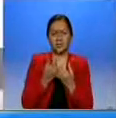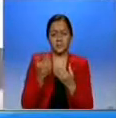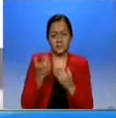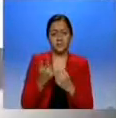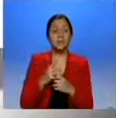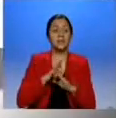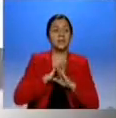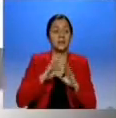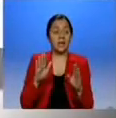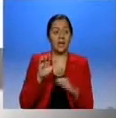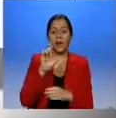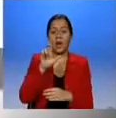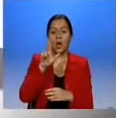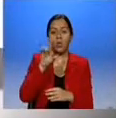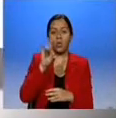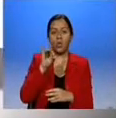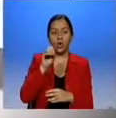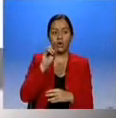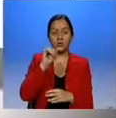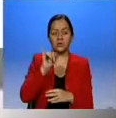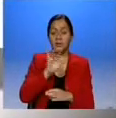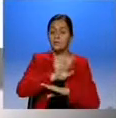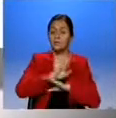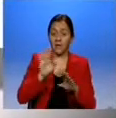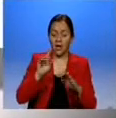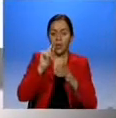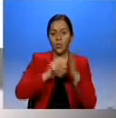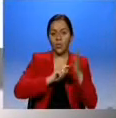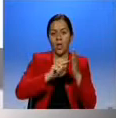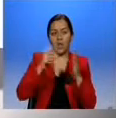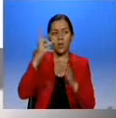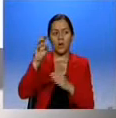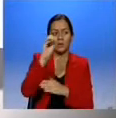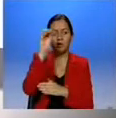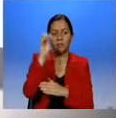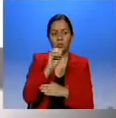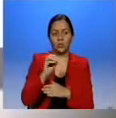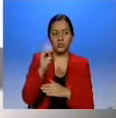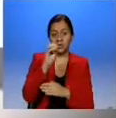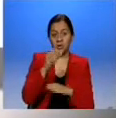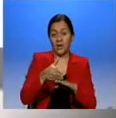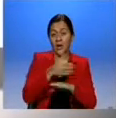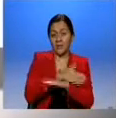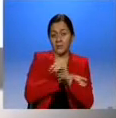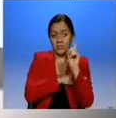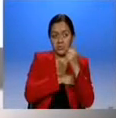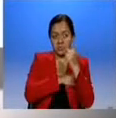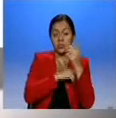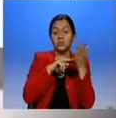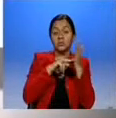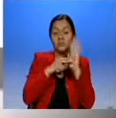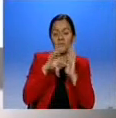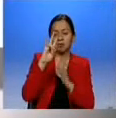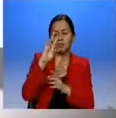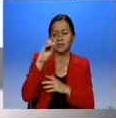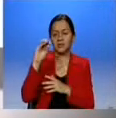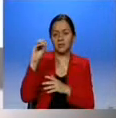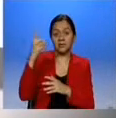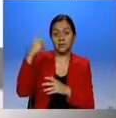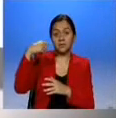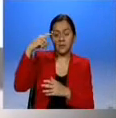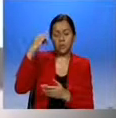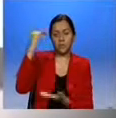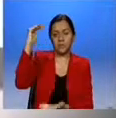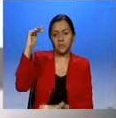llegó laudo oxí logramos nulidad del 40% del laudo original es decir 700 millones menos